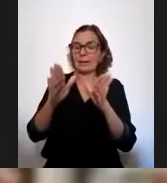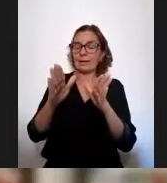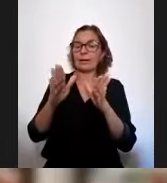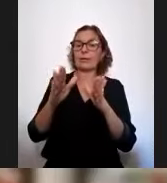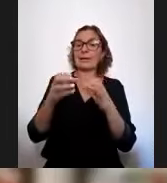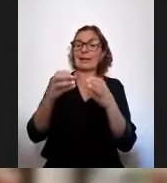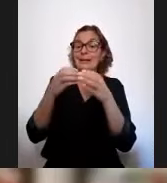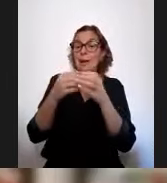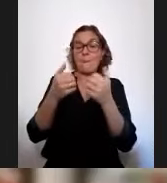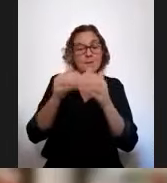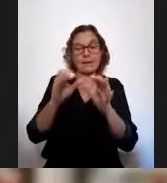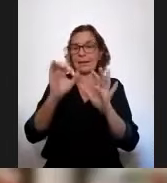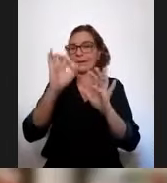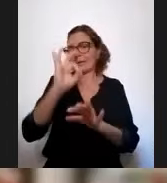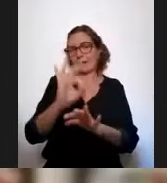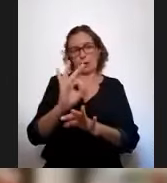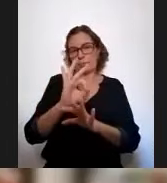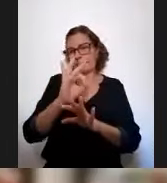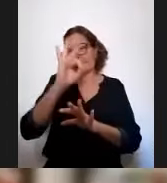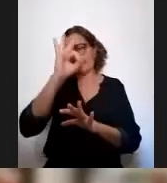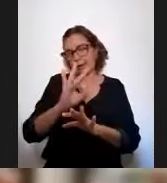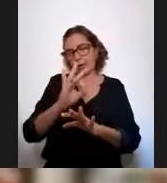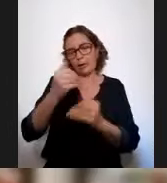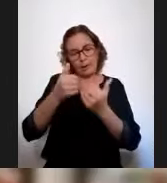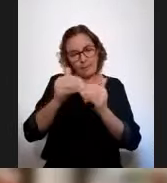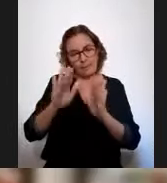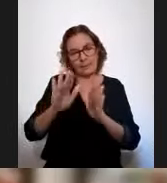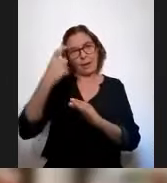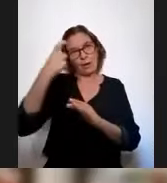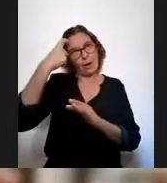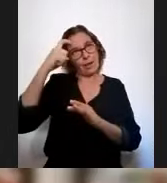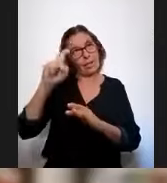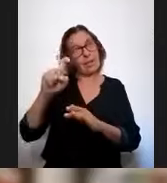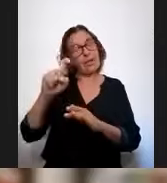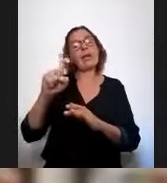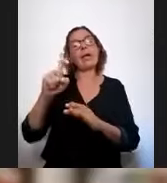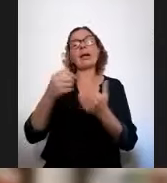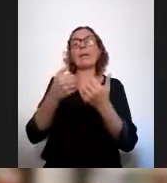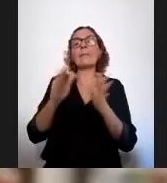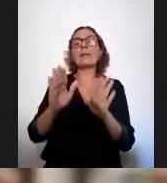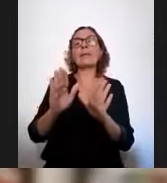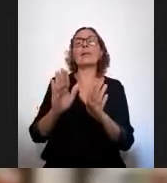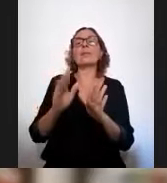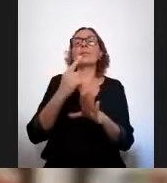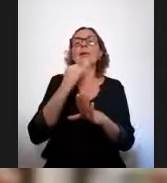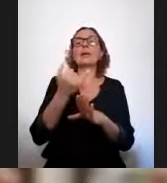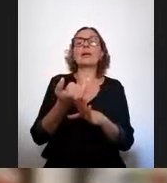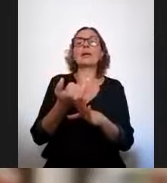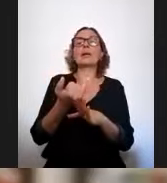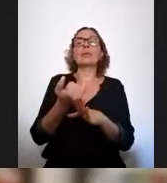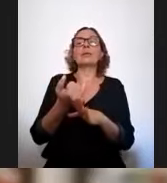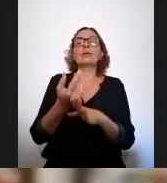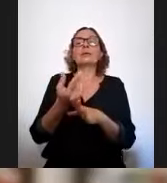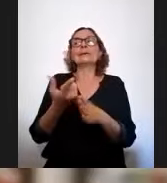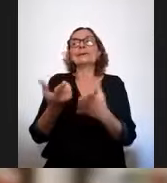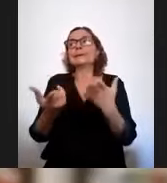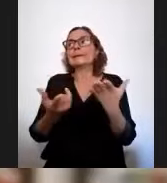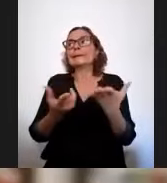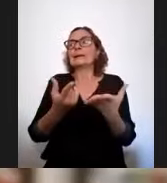cero, desde que empezamos con la idea, desde que empezamos con, capaz que el dolor ese que